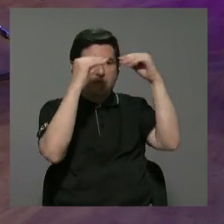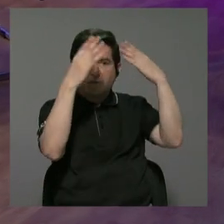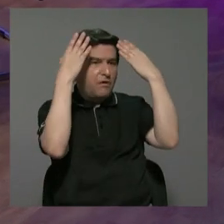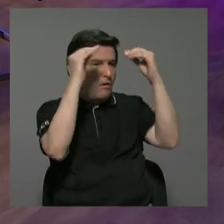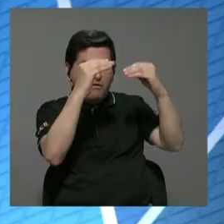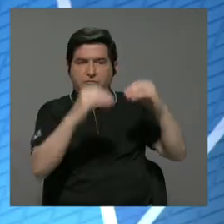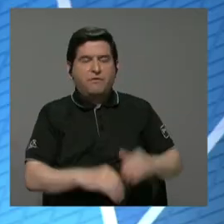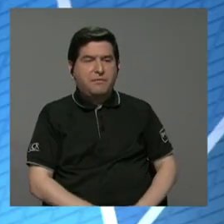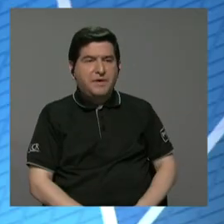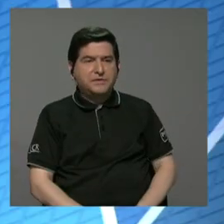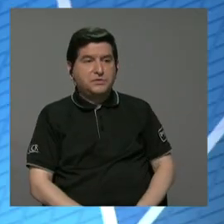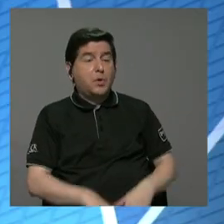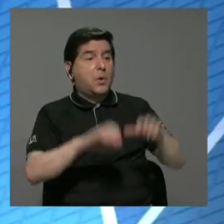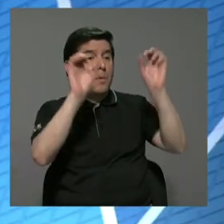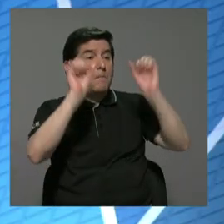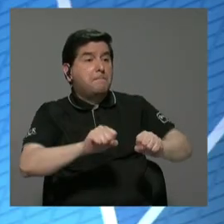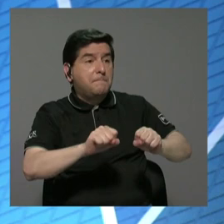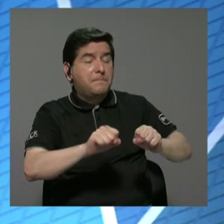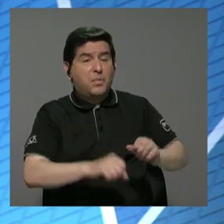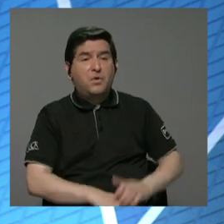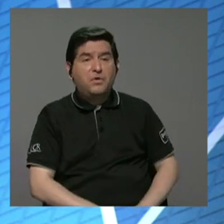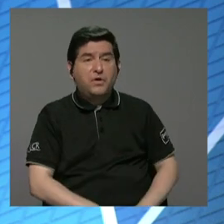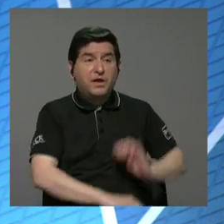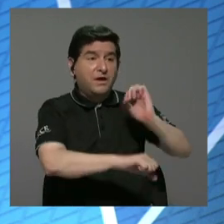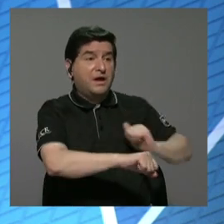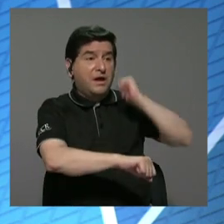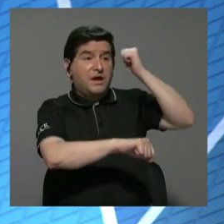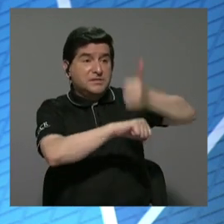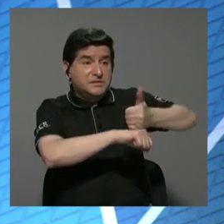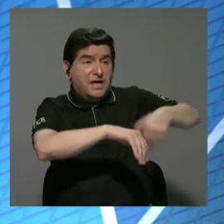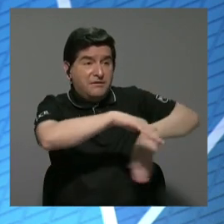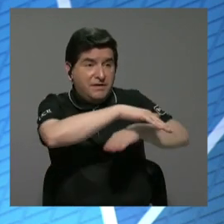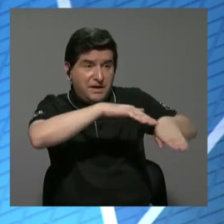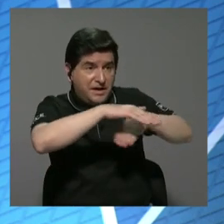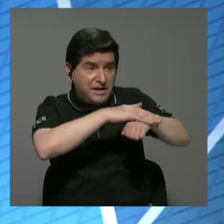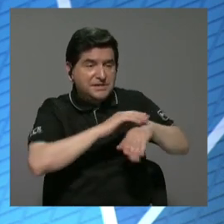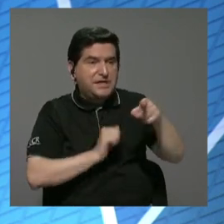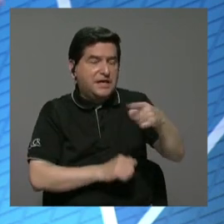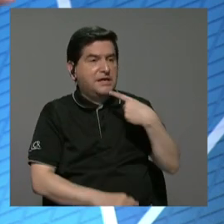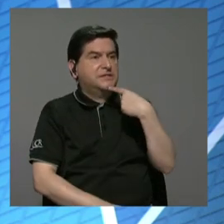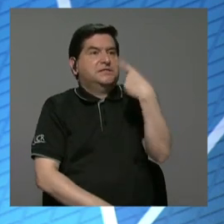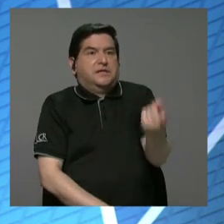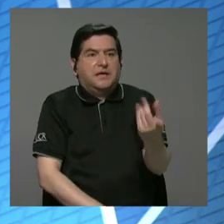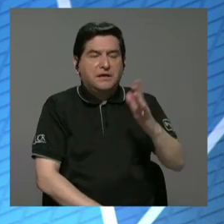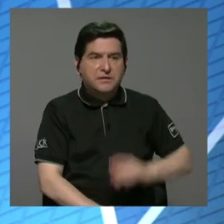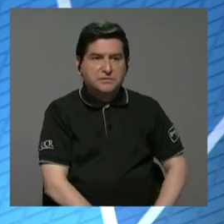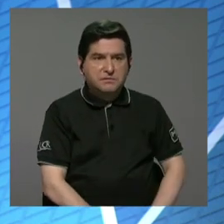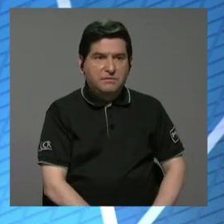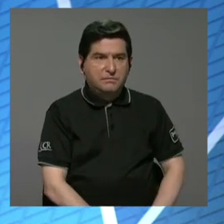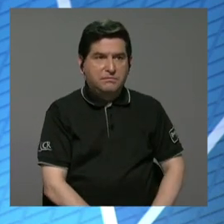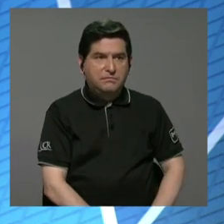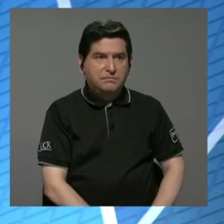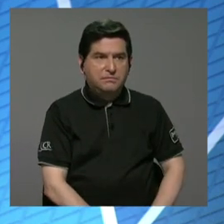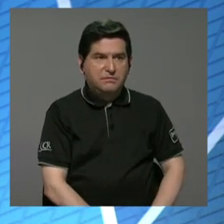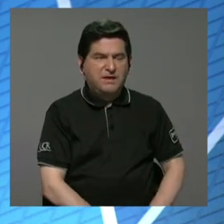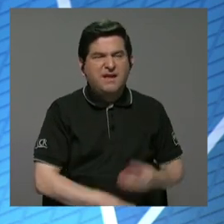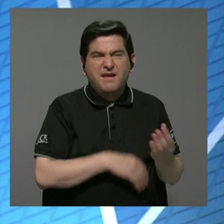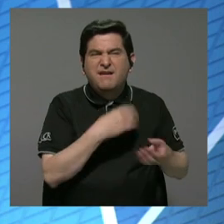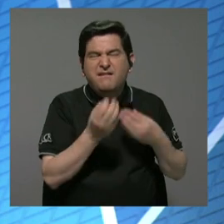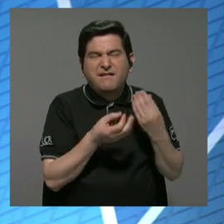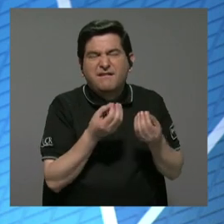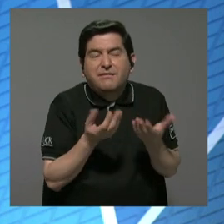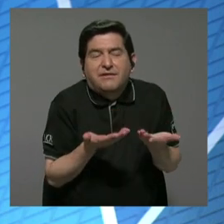información sobre la cual dar esa o sustentar semejante afirmación, que más bien lo que hace